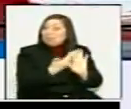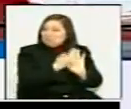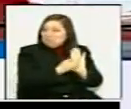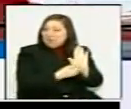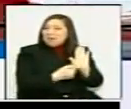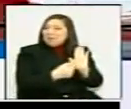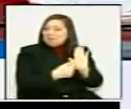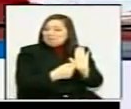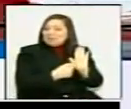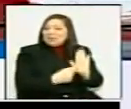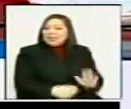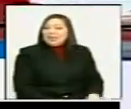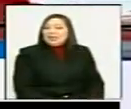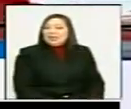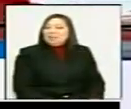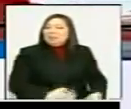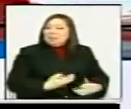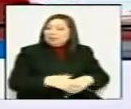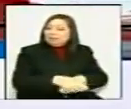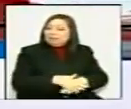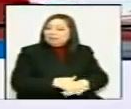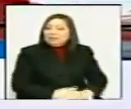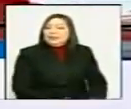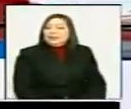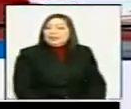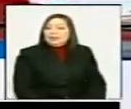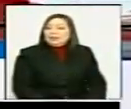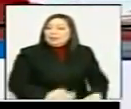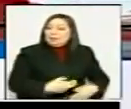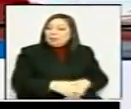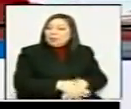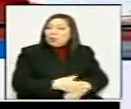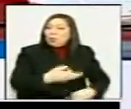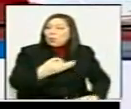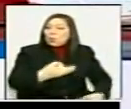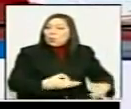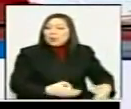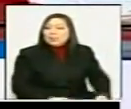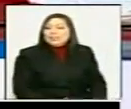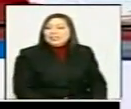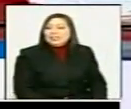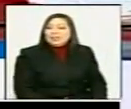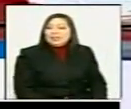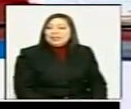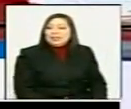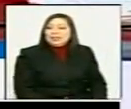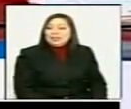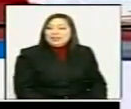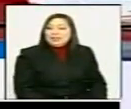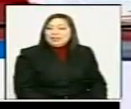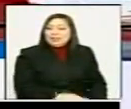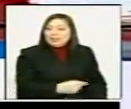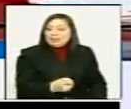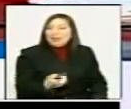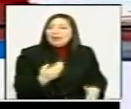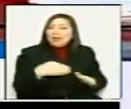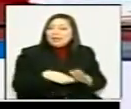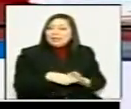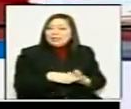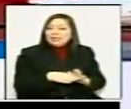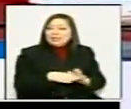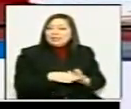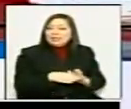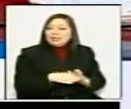documentado el proceso arbitral, el proceso judicial. Tienen ustedes acceso a